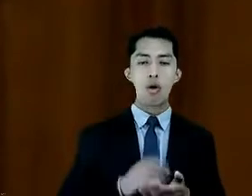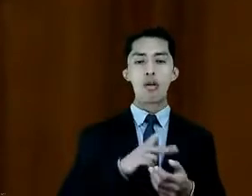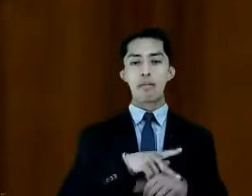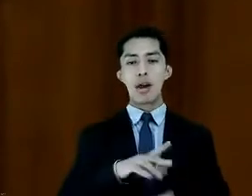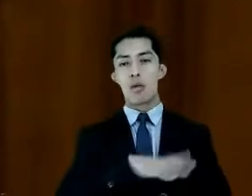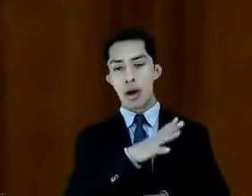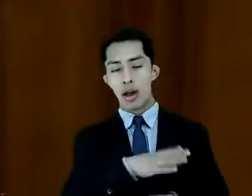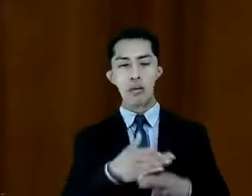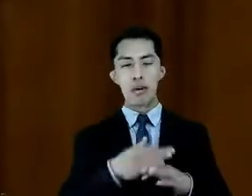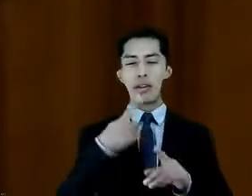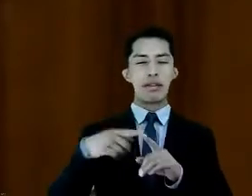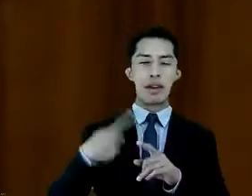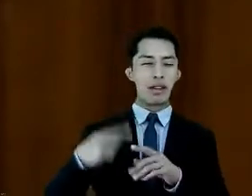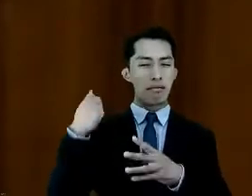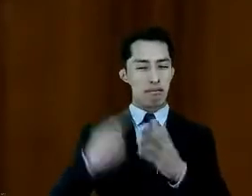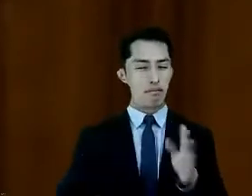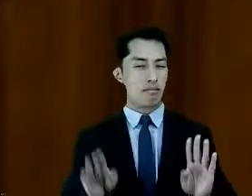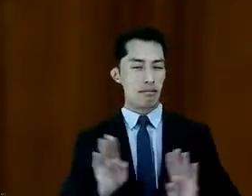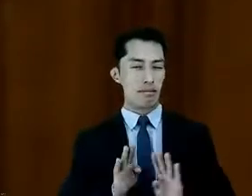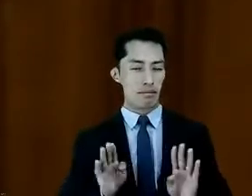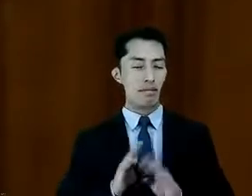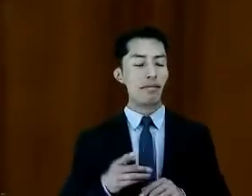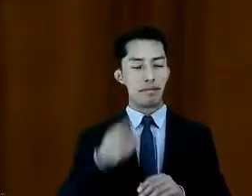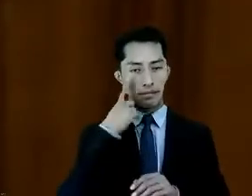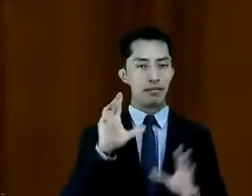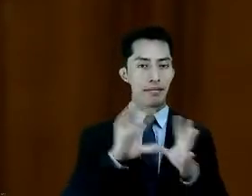etcétera, etcétera. Y miren,